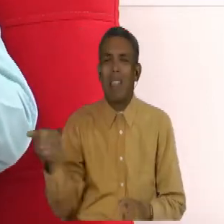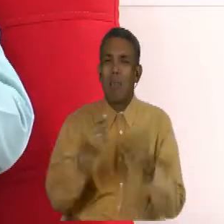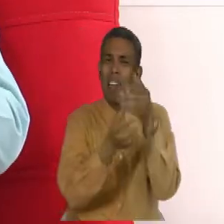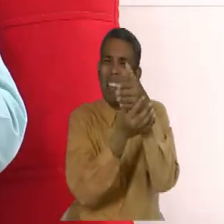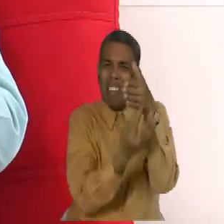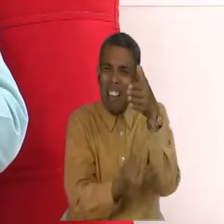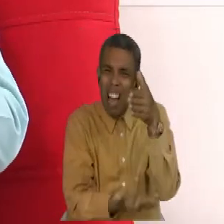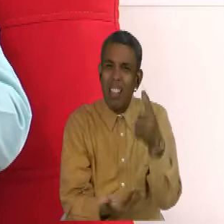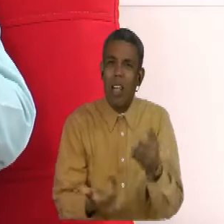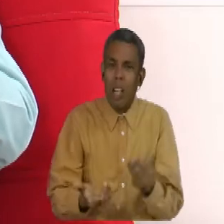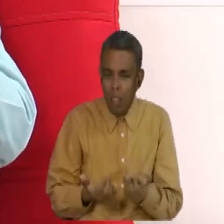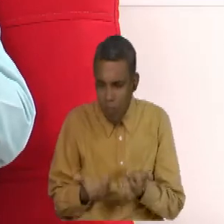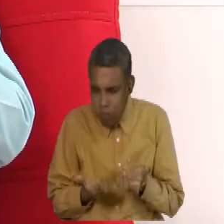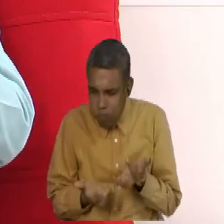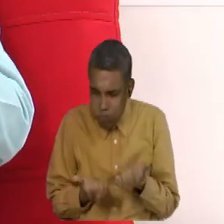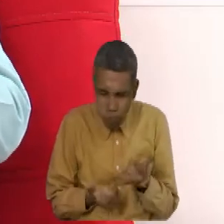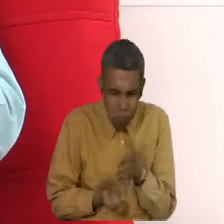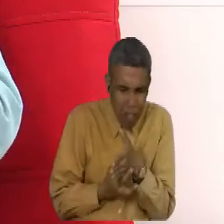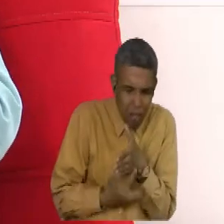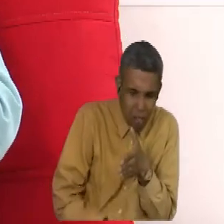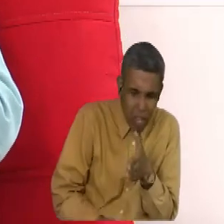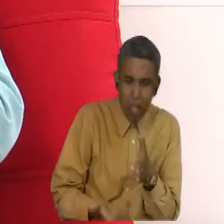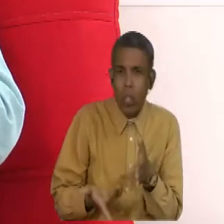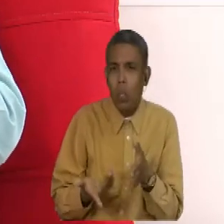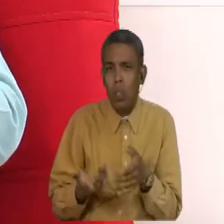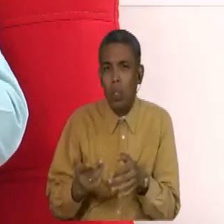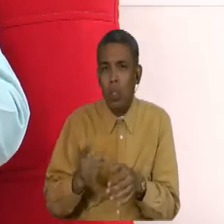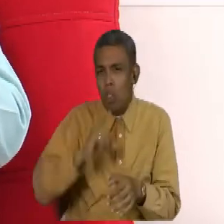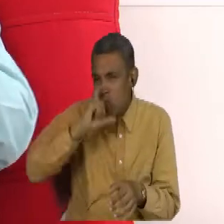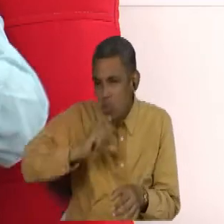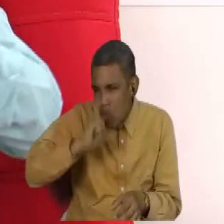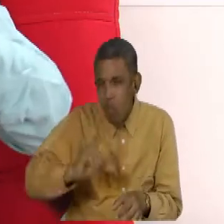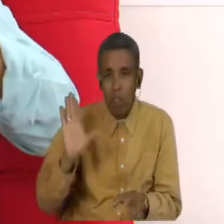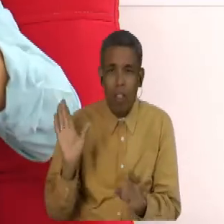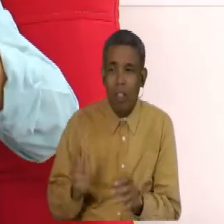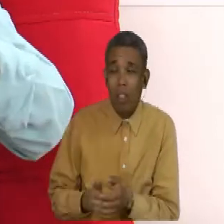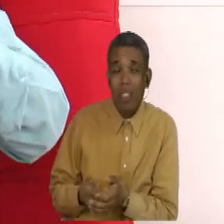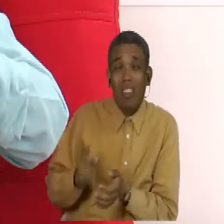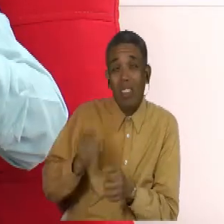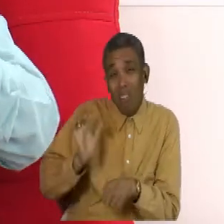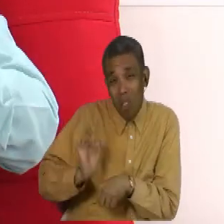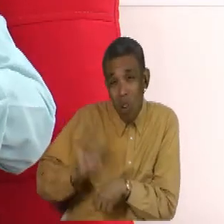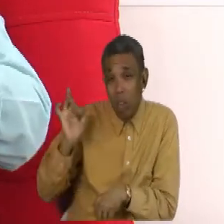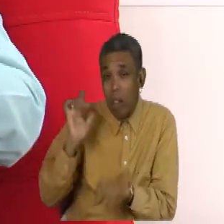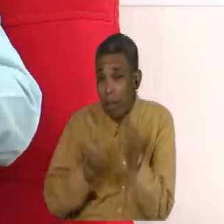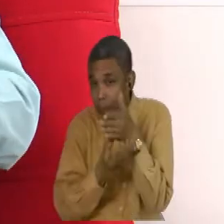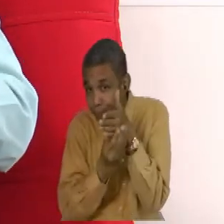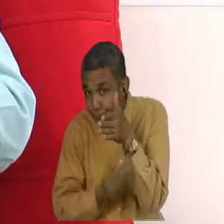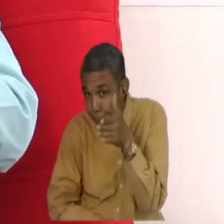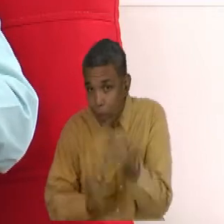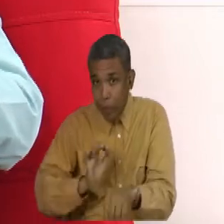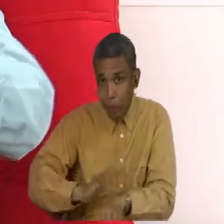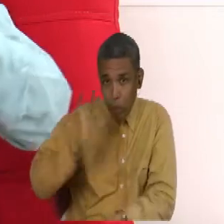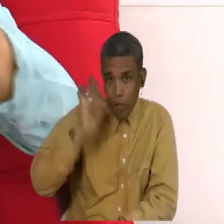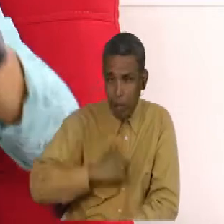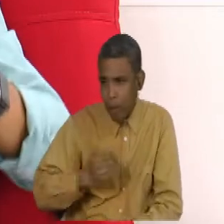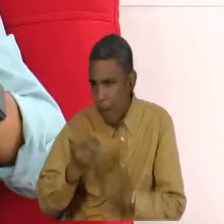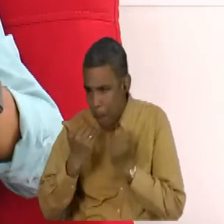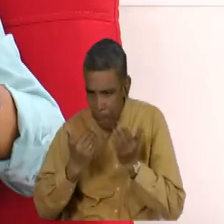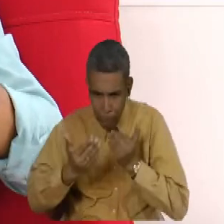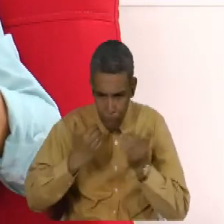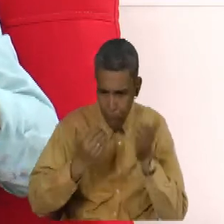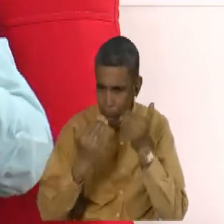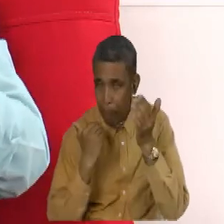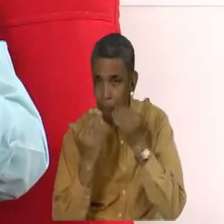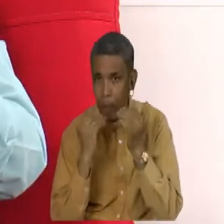más calorías que no van a ser gastadas, y entonces vamos a tener niños en estratos bajos con mucho